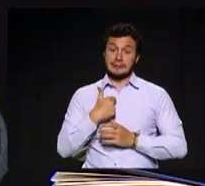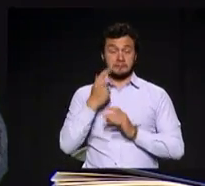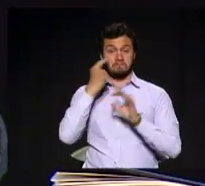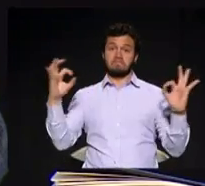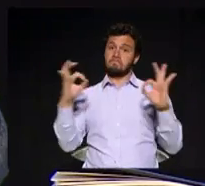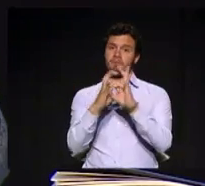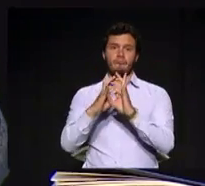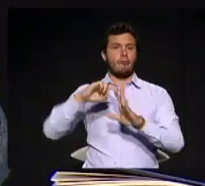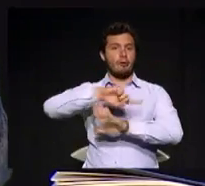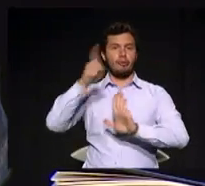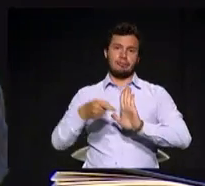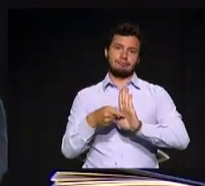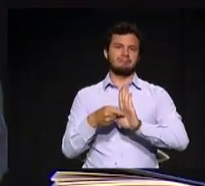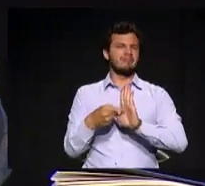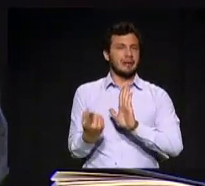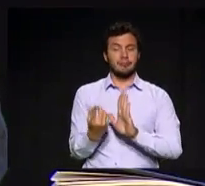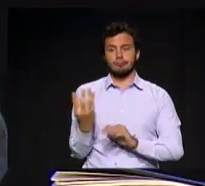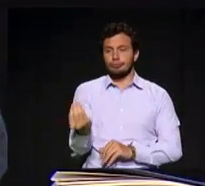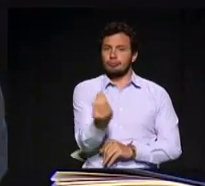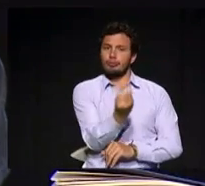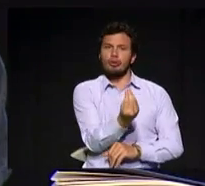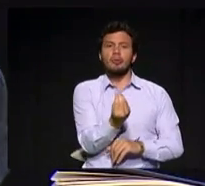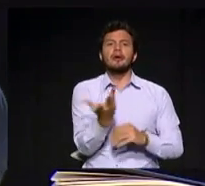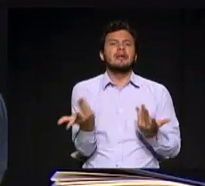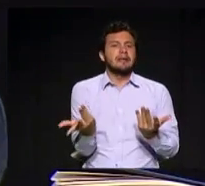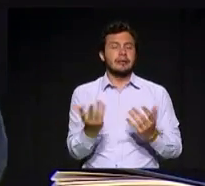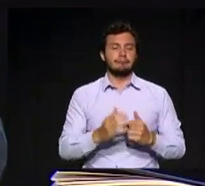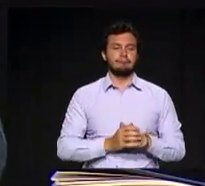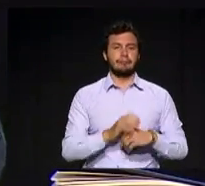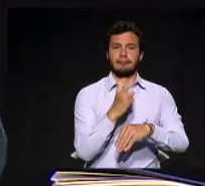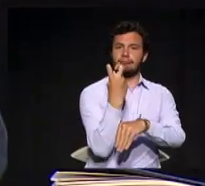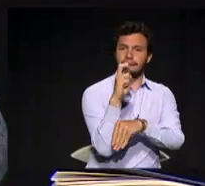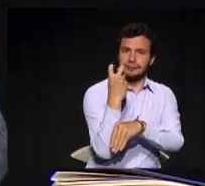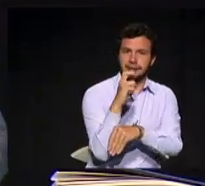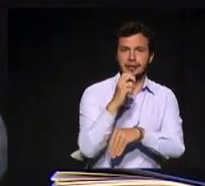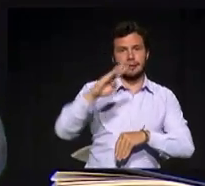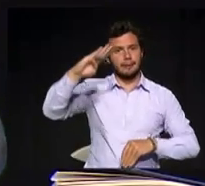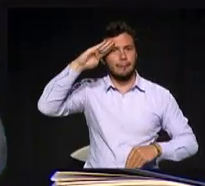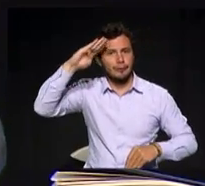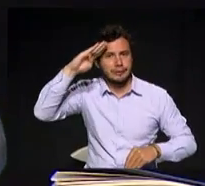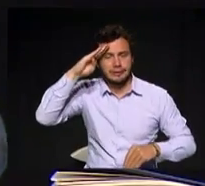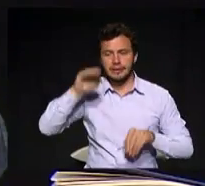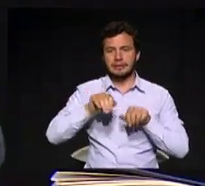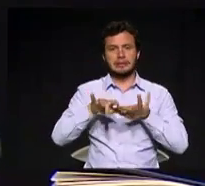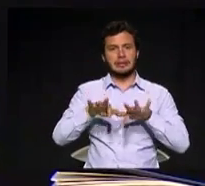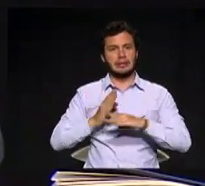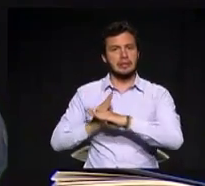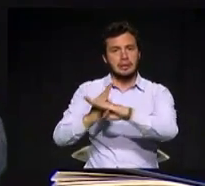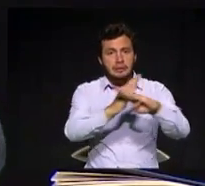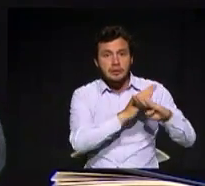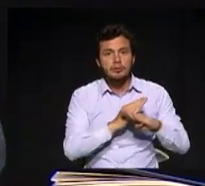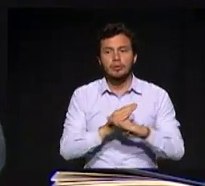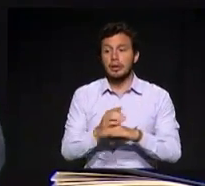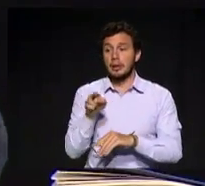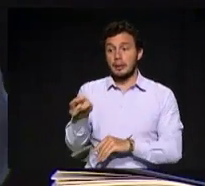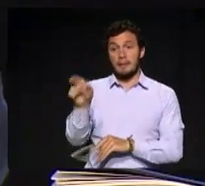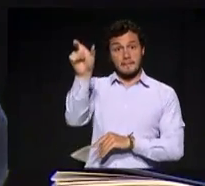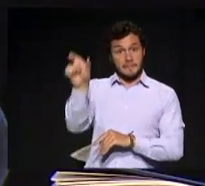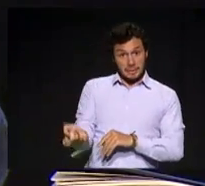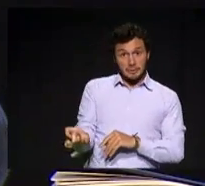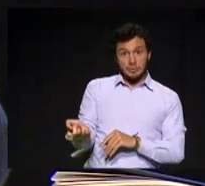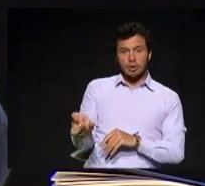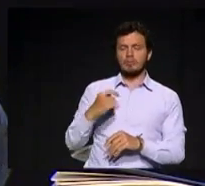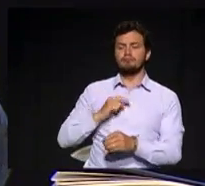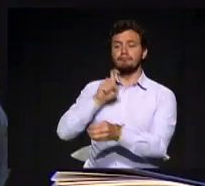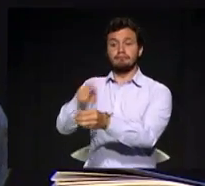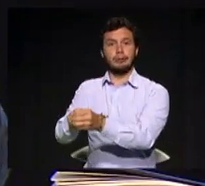criminales por tanto la fiscalía la policía secretaría de seguridad donde estemos de frente con el que ya ha decido está en este mundo tenemos